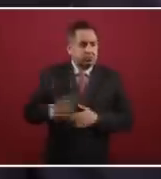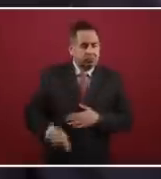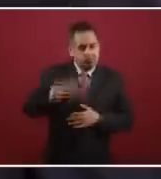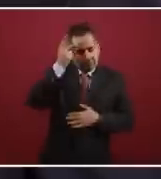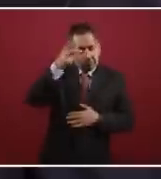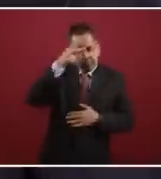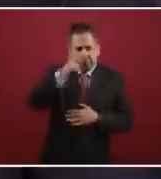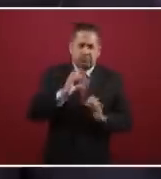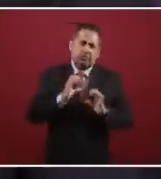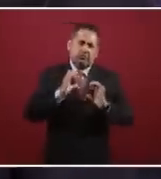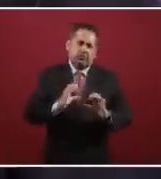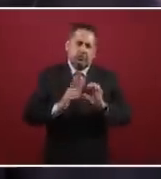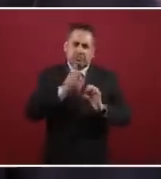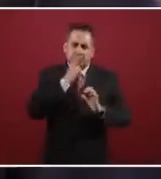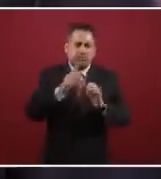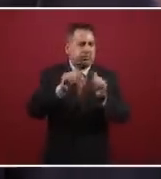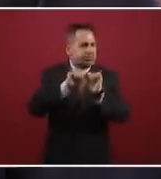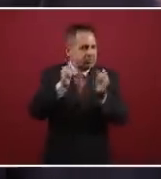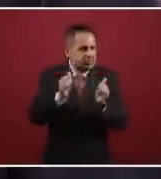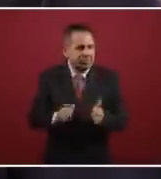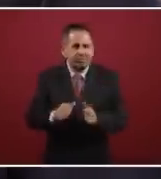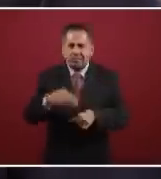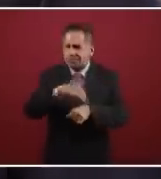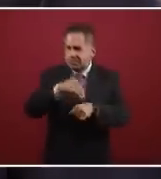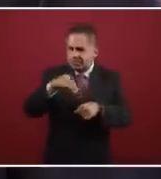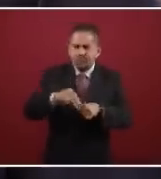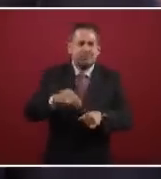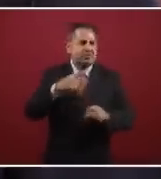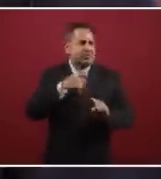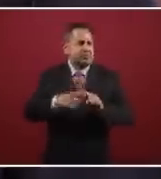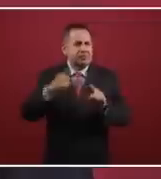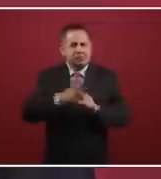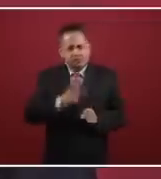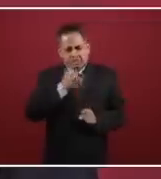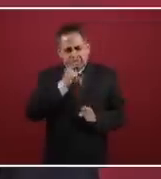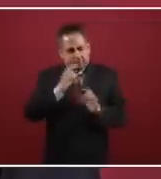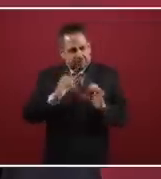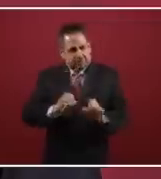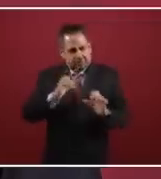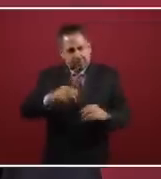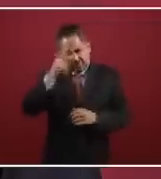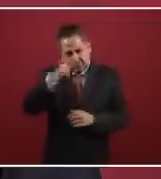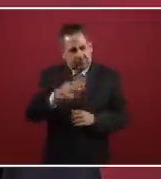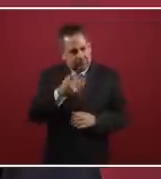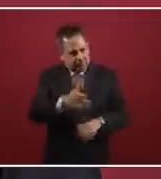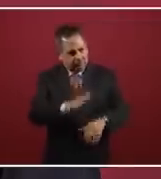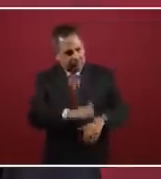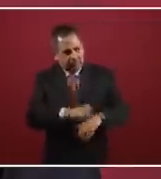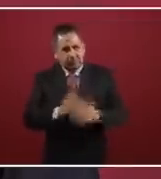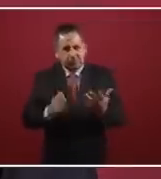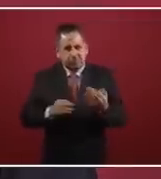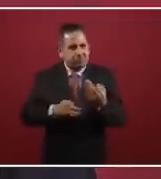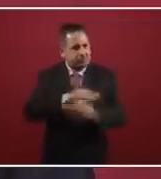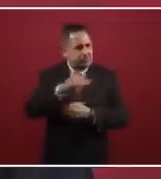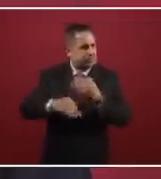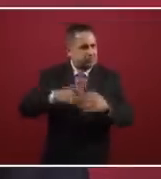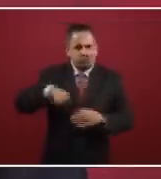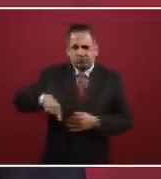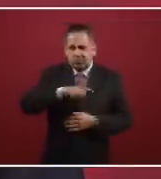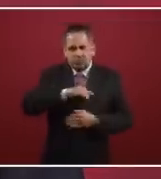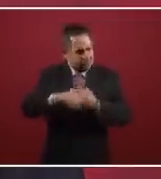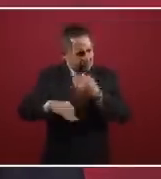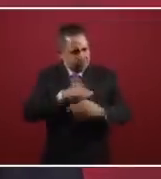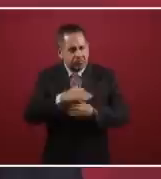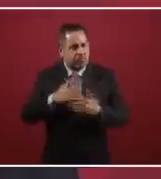cultural, artístico de México, de todos nosotros, de